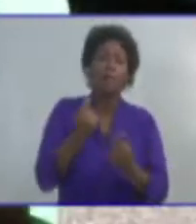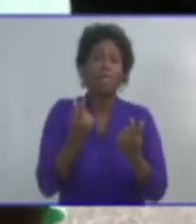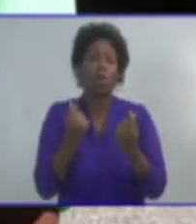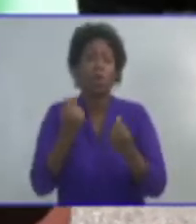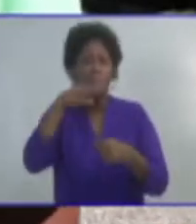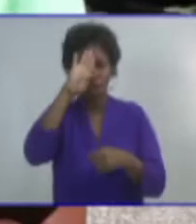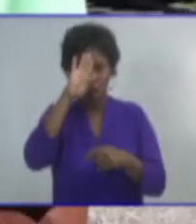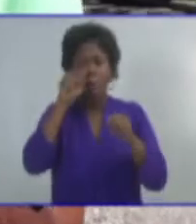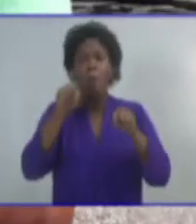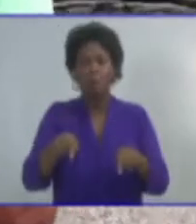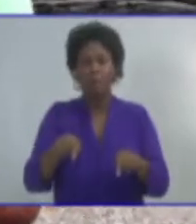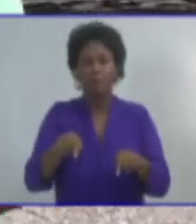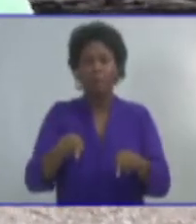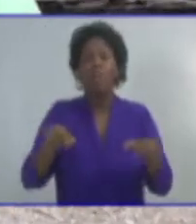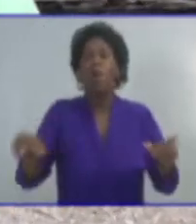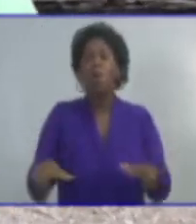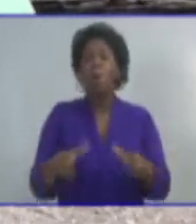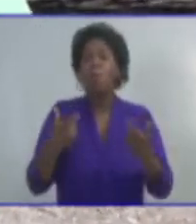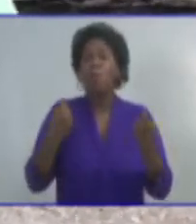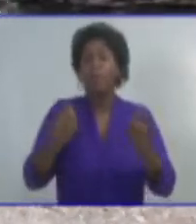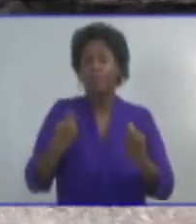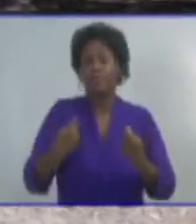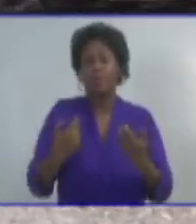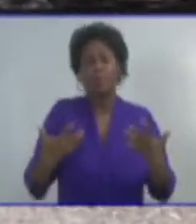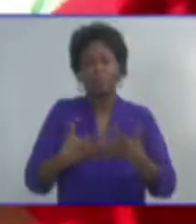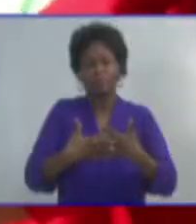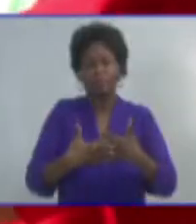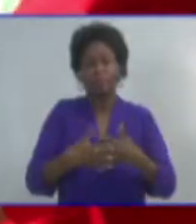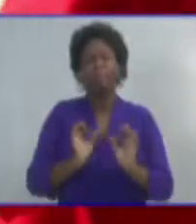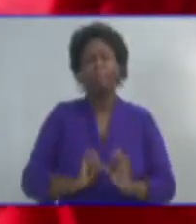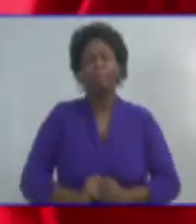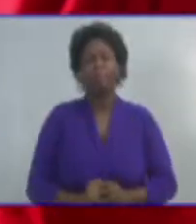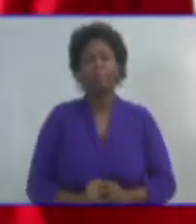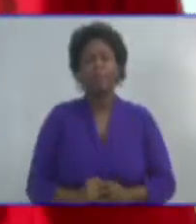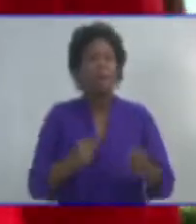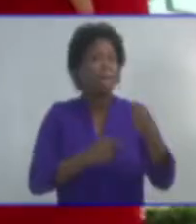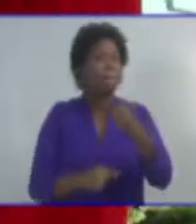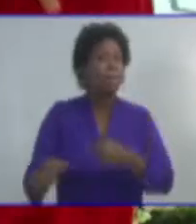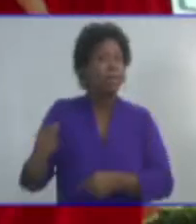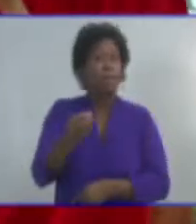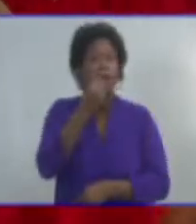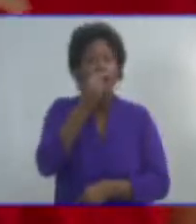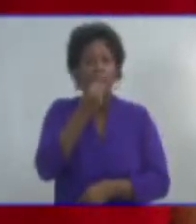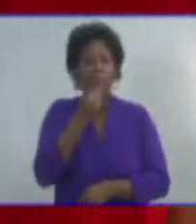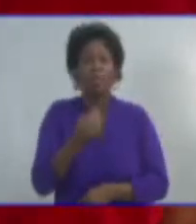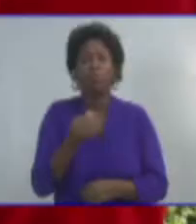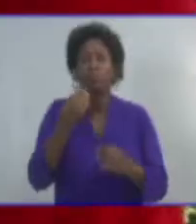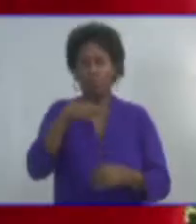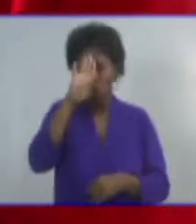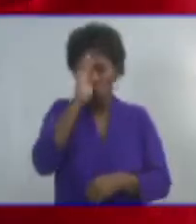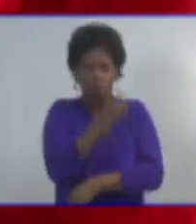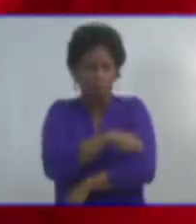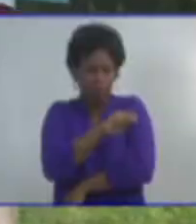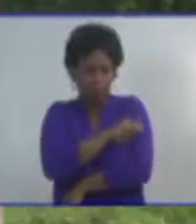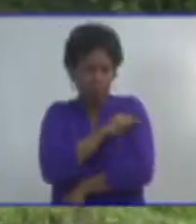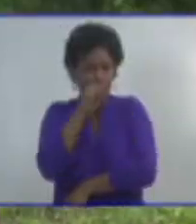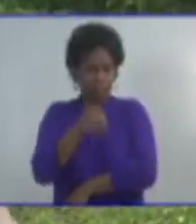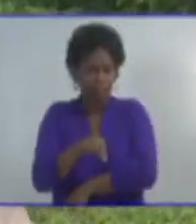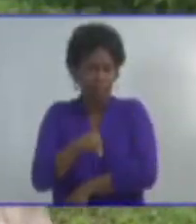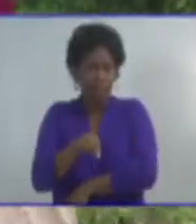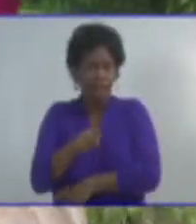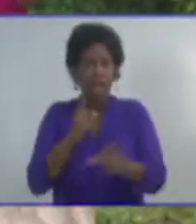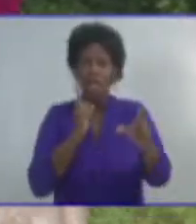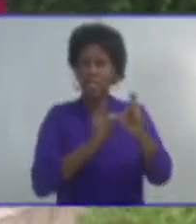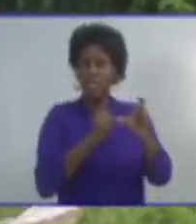país y así cumplir con lo que le corresponde, garantizar la alimentación del pueblo. Ahora el movimiento sindical